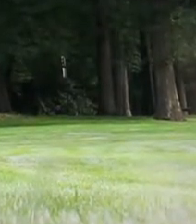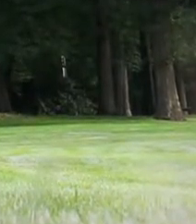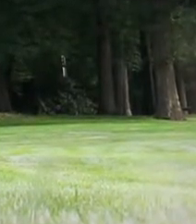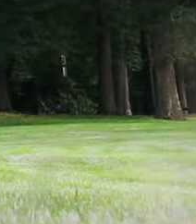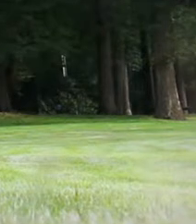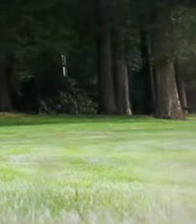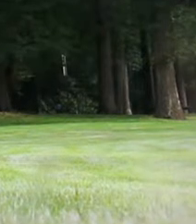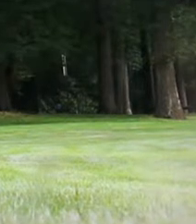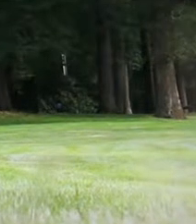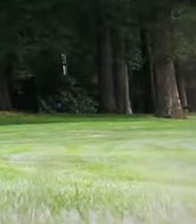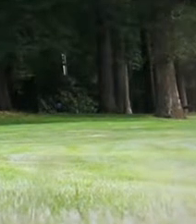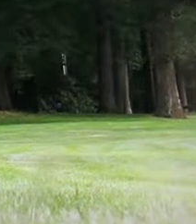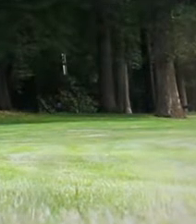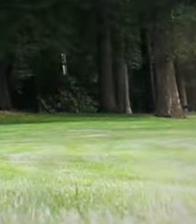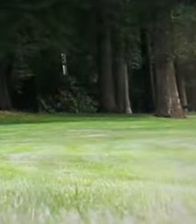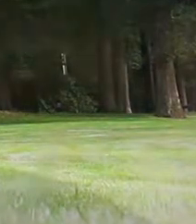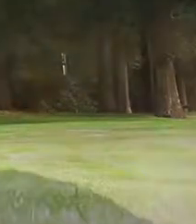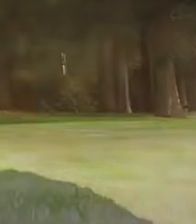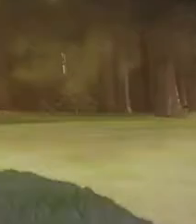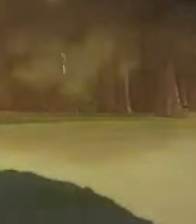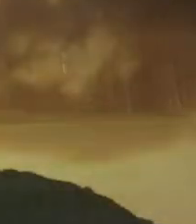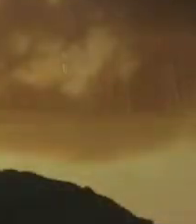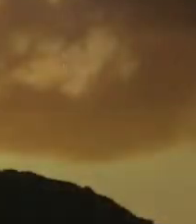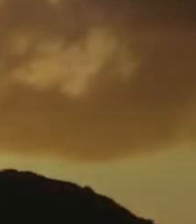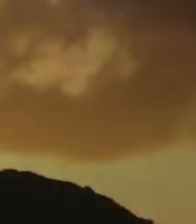y acostarse a dormir otra vez.